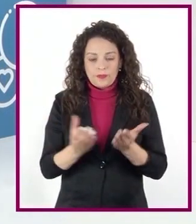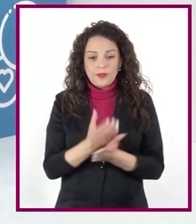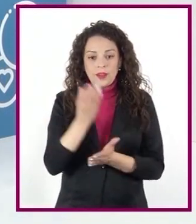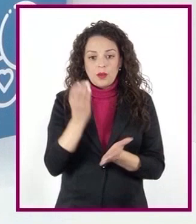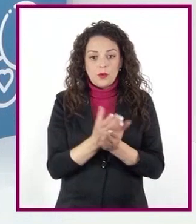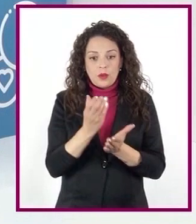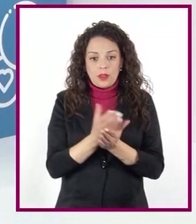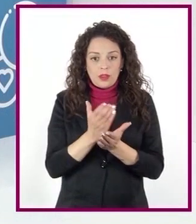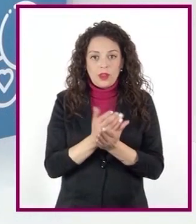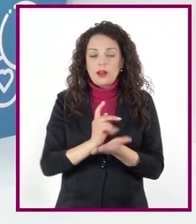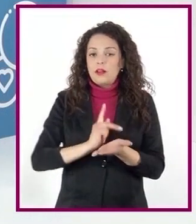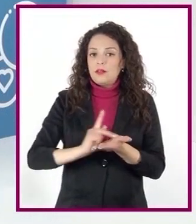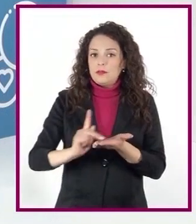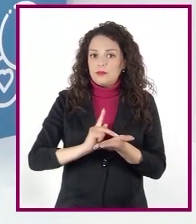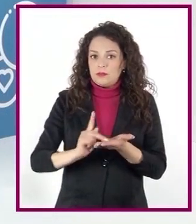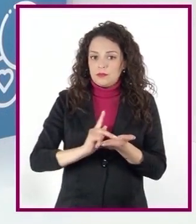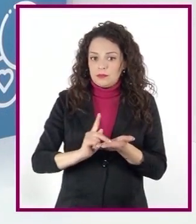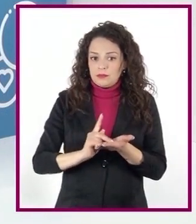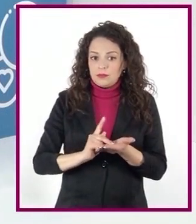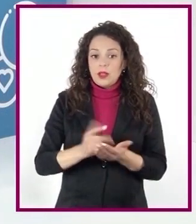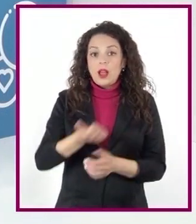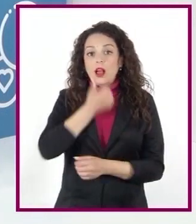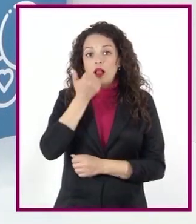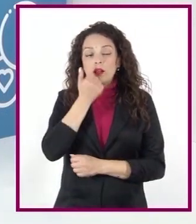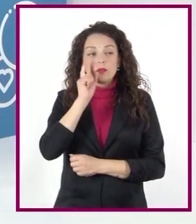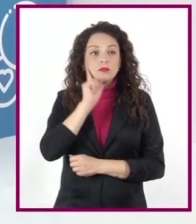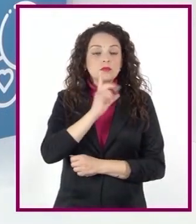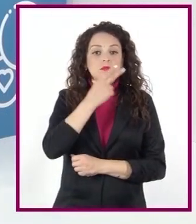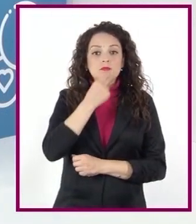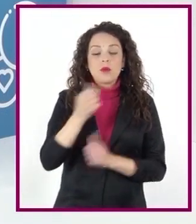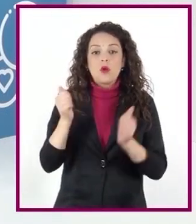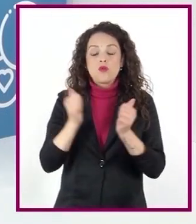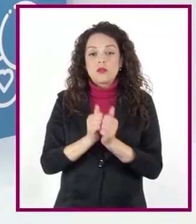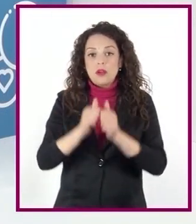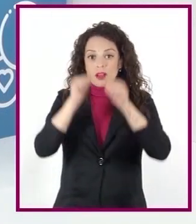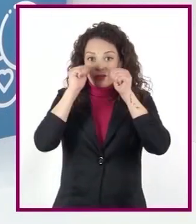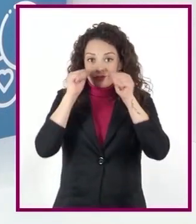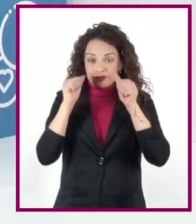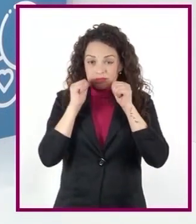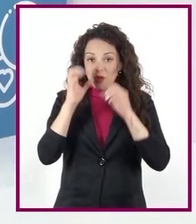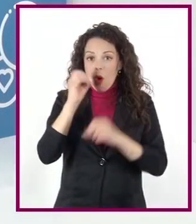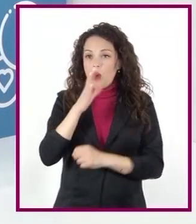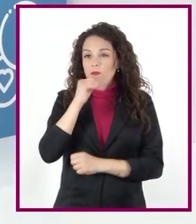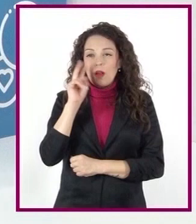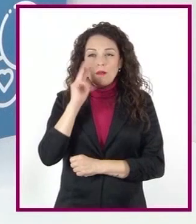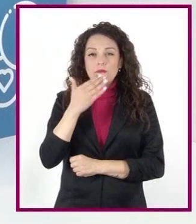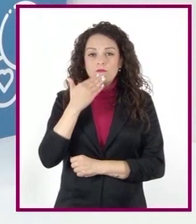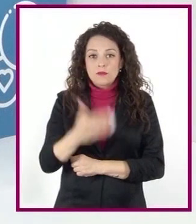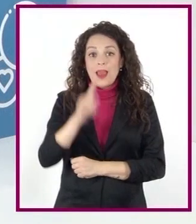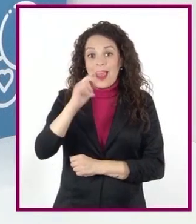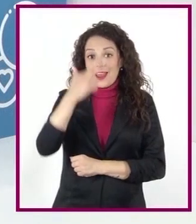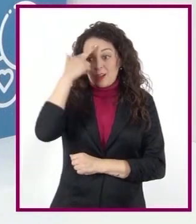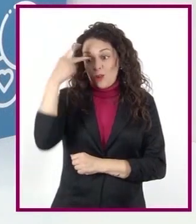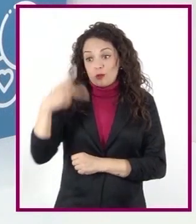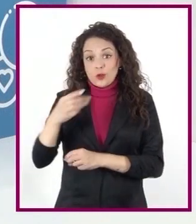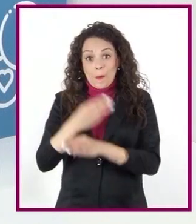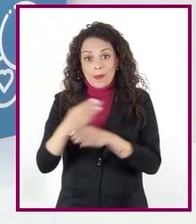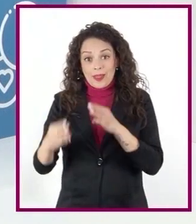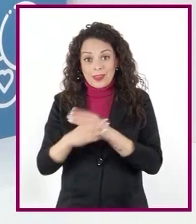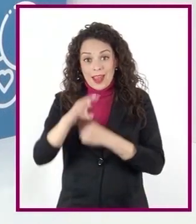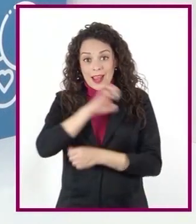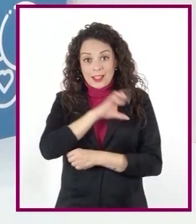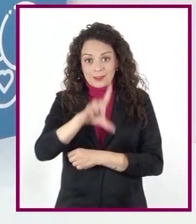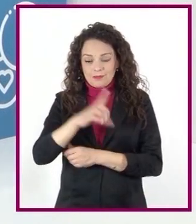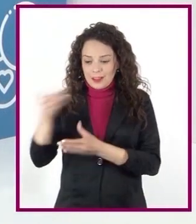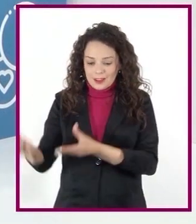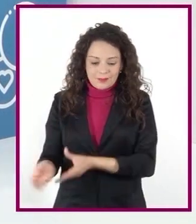un bolígrafo. Las alumnas y alumnos con discapacidad visual recuerden preparar sus hojas